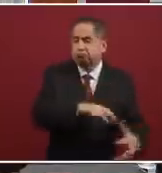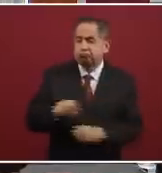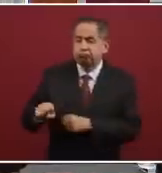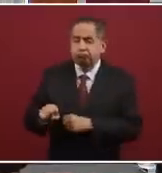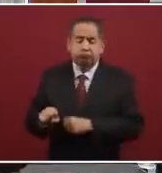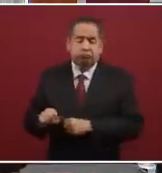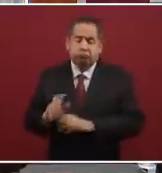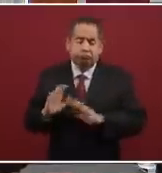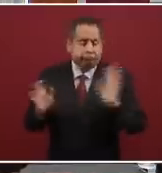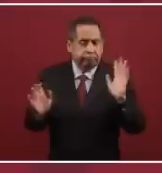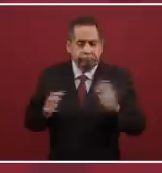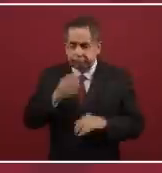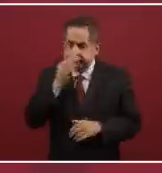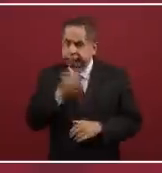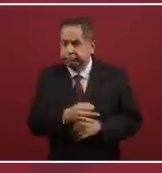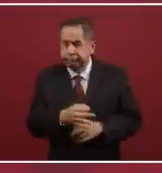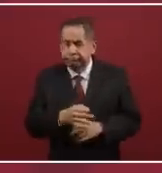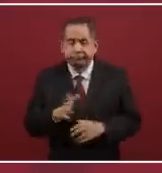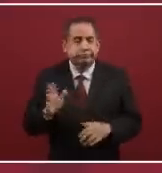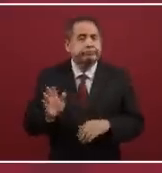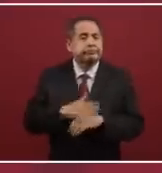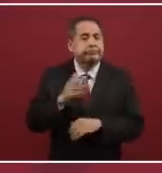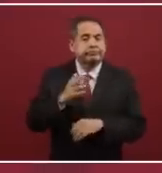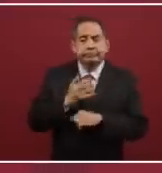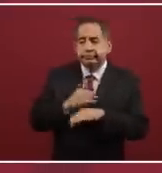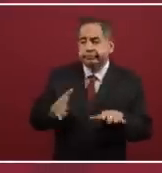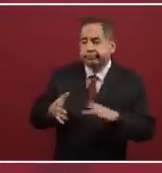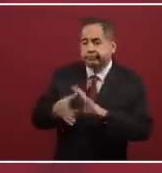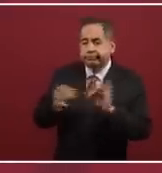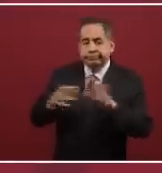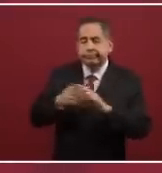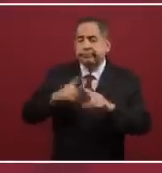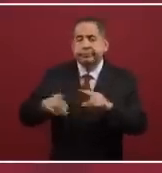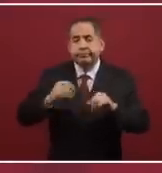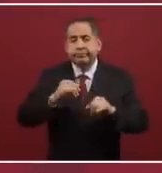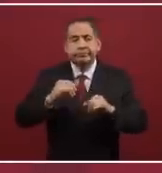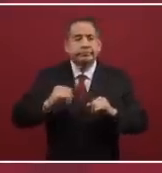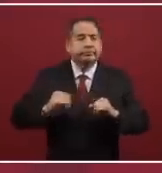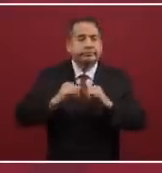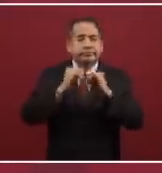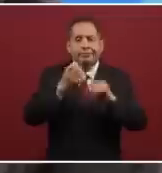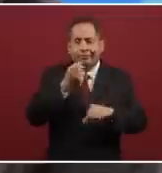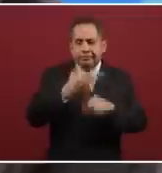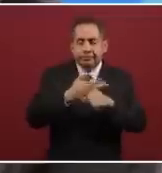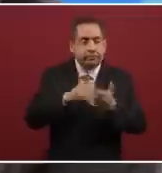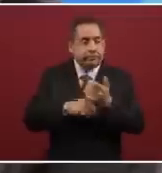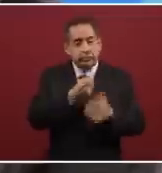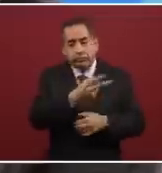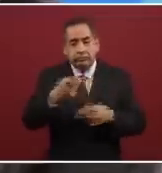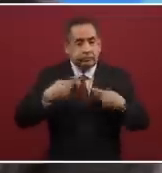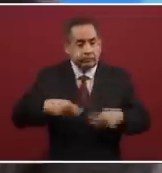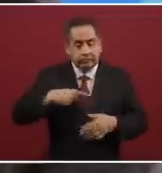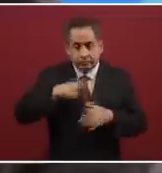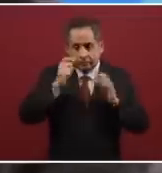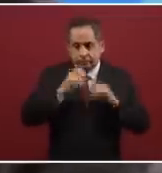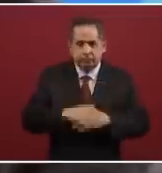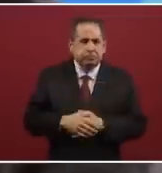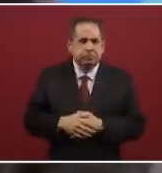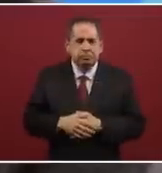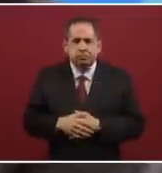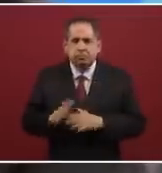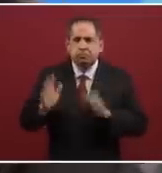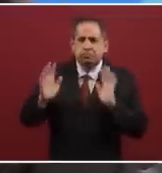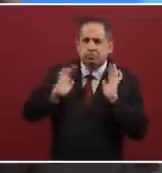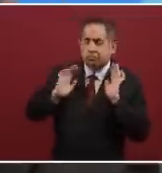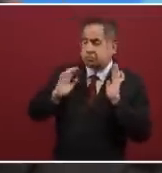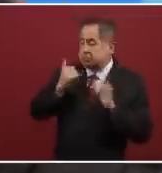Digo esto, menciono esto, porque como nos han informado las dependencias correspondientes, hay transportistas que suponen que basta con decir que no